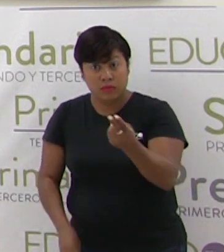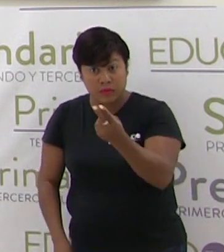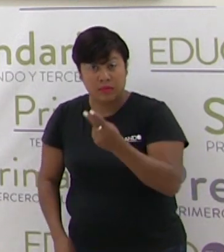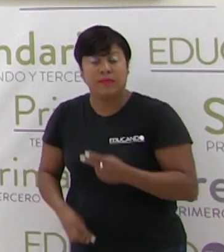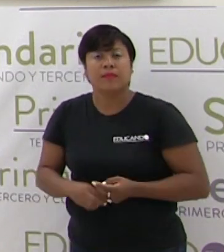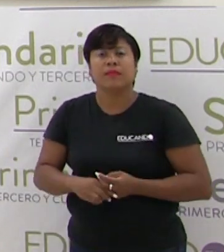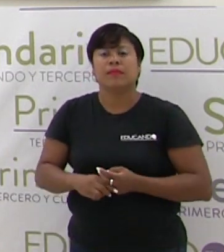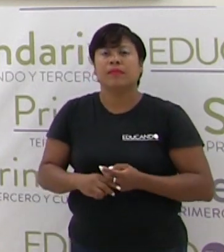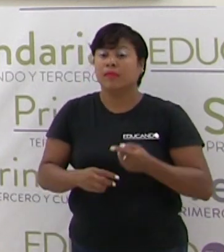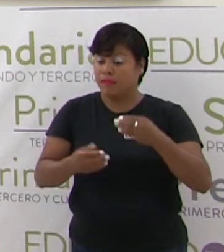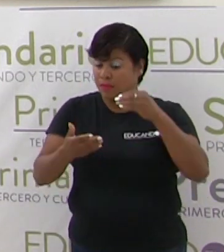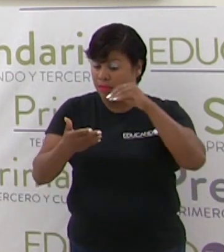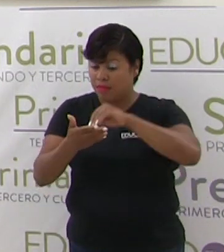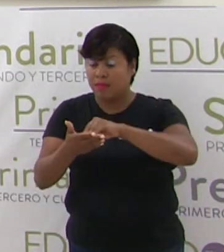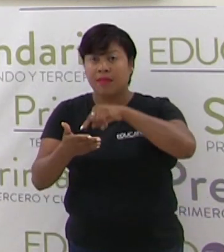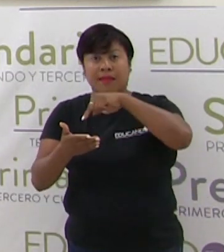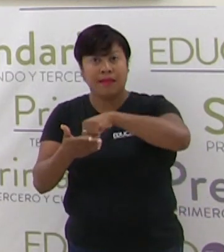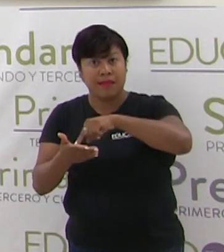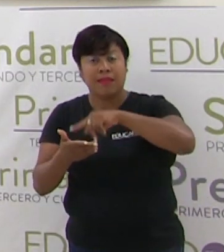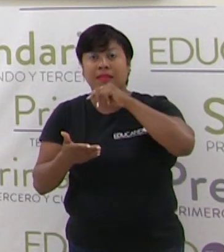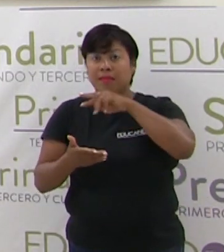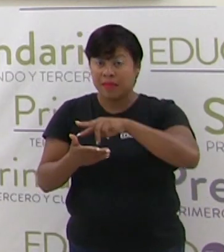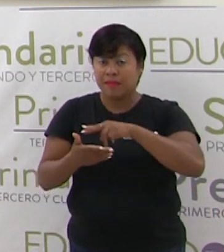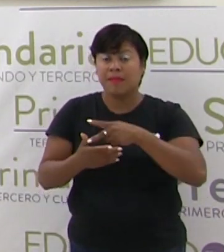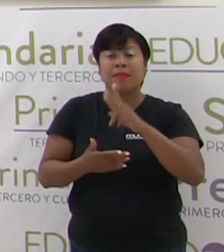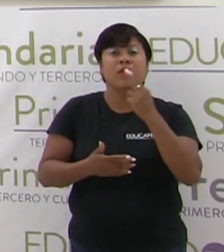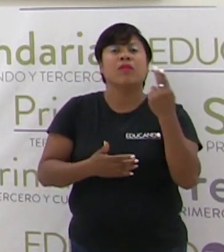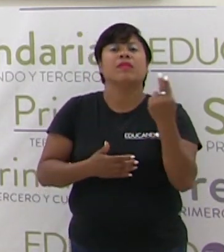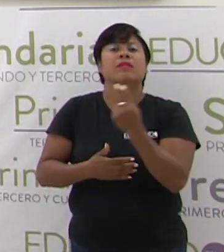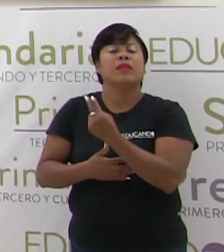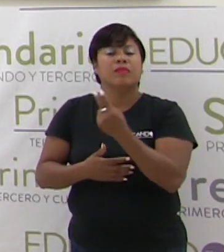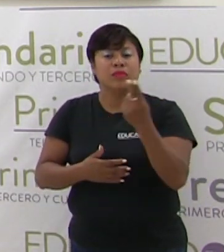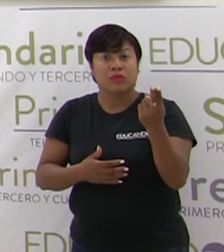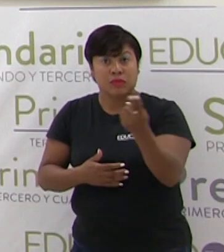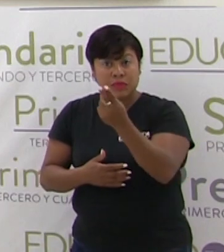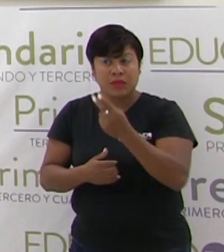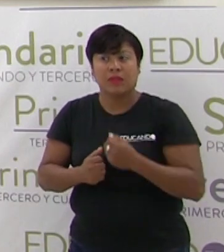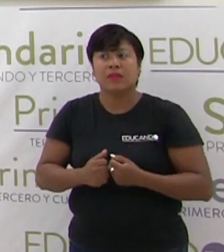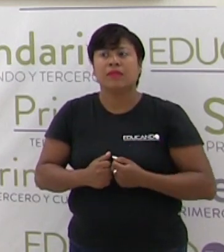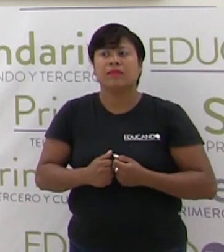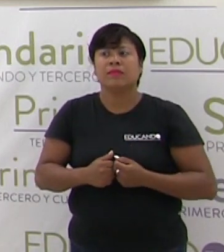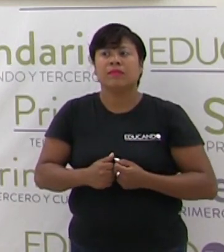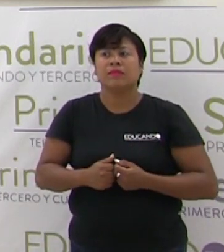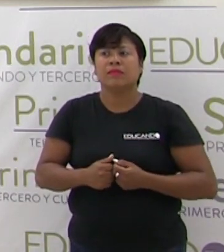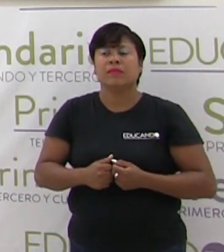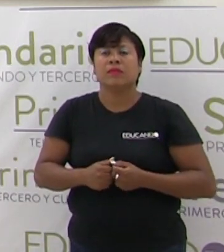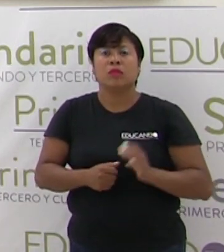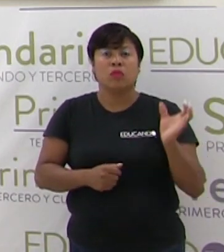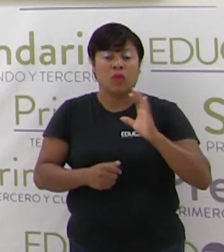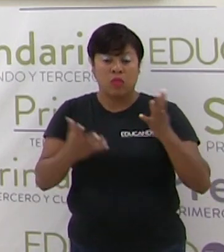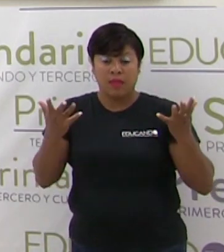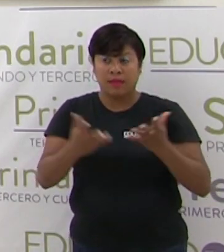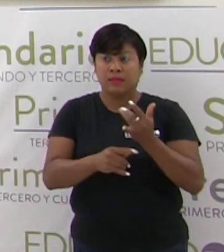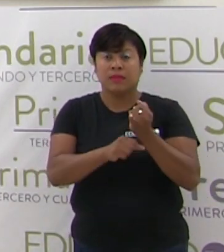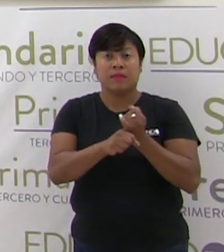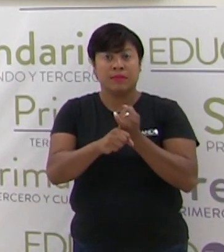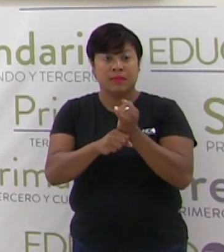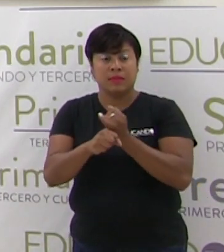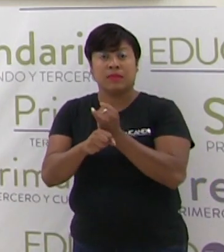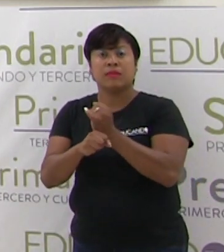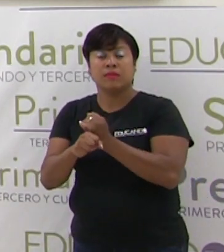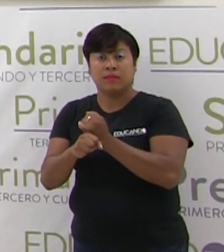Ustedes van a estar en el texto, pero necesitamos que ustedes, al hacer su